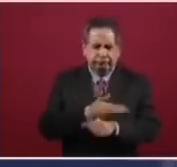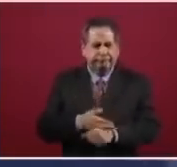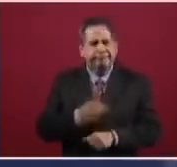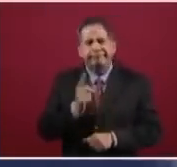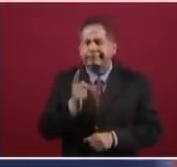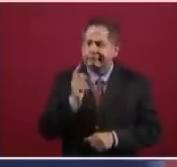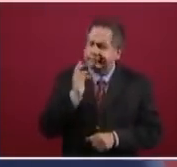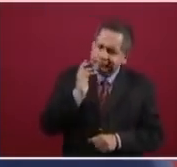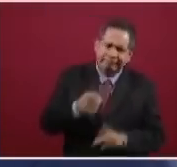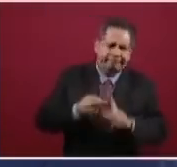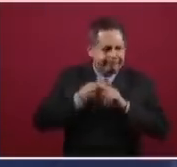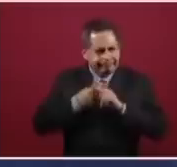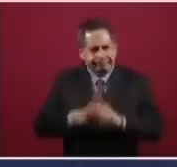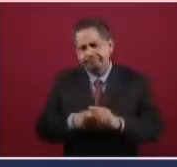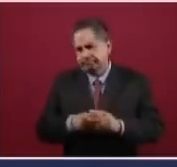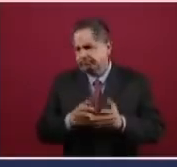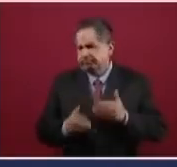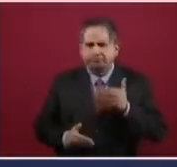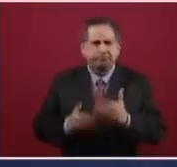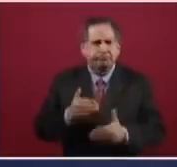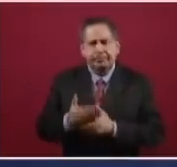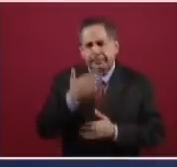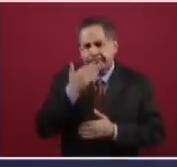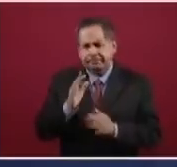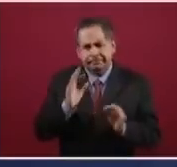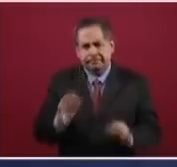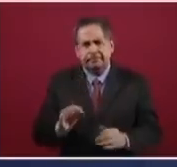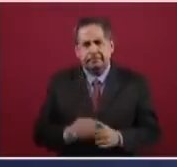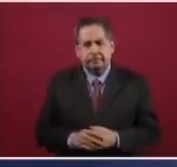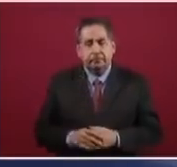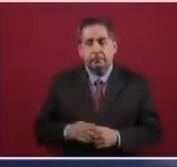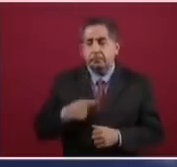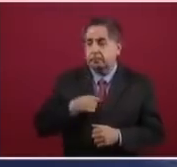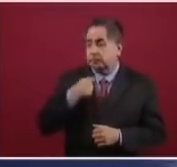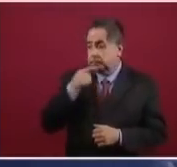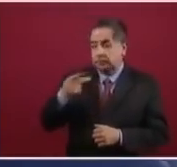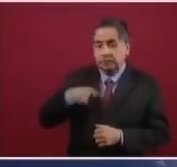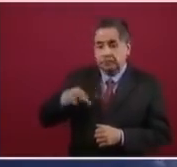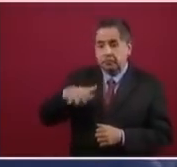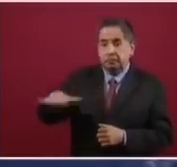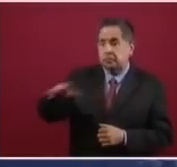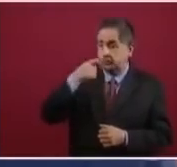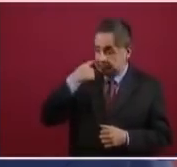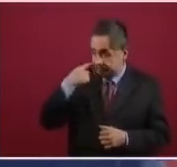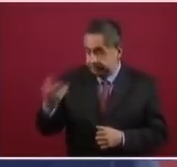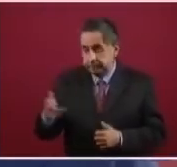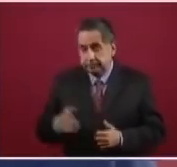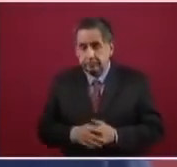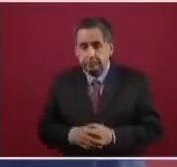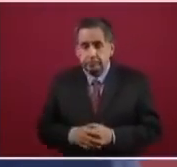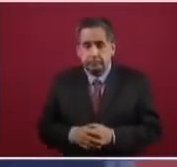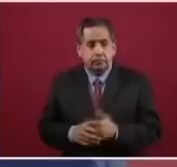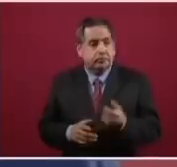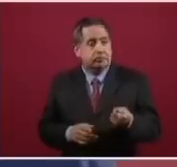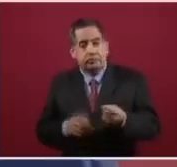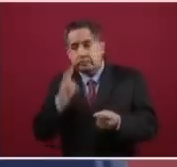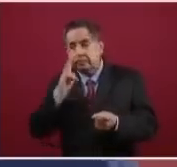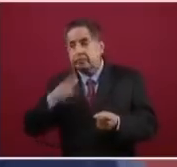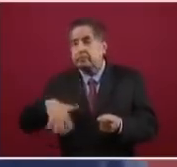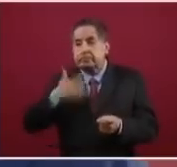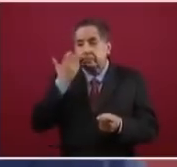ya iniciamos y le digo a la gente miren lo que hicieron